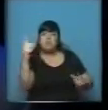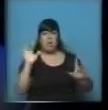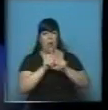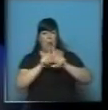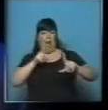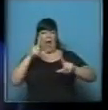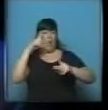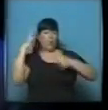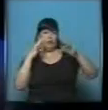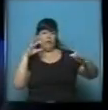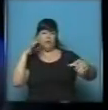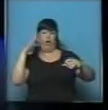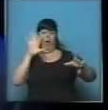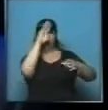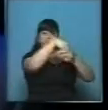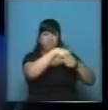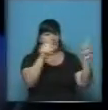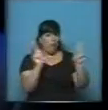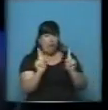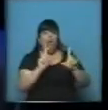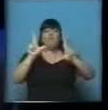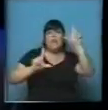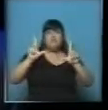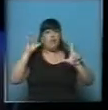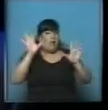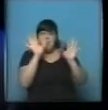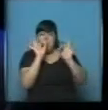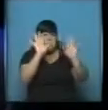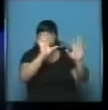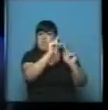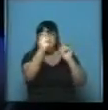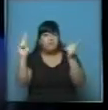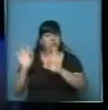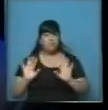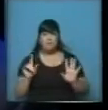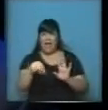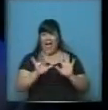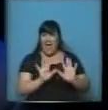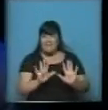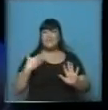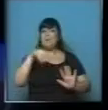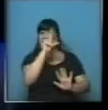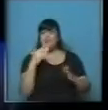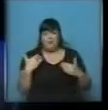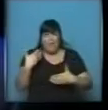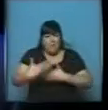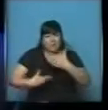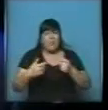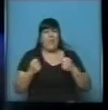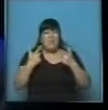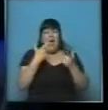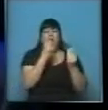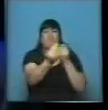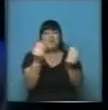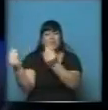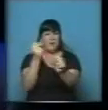delante ni la justicia ni los medios de comunicación. Creemos que hay un país que en esas condiciones va a crecer, va a generar trabajo.